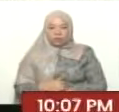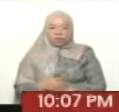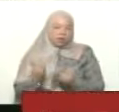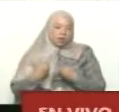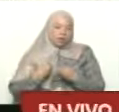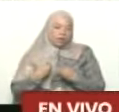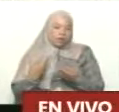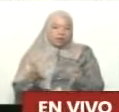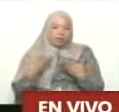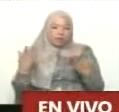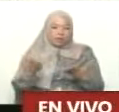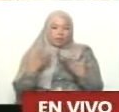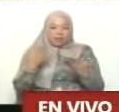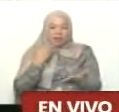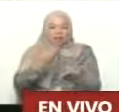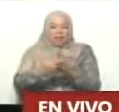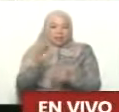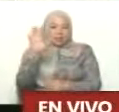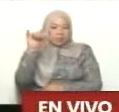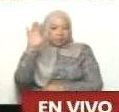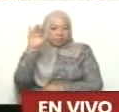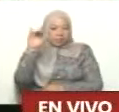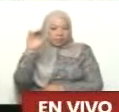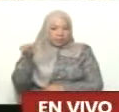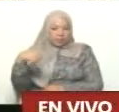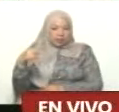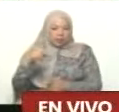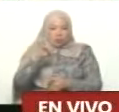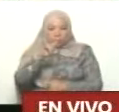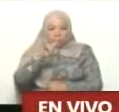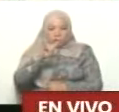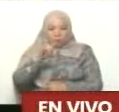vida. Gracias, pues. Nos vemos en Con Maduro